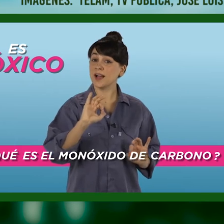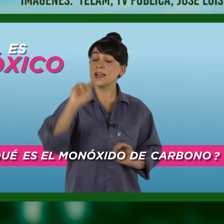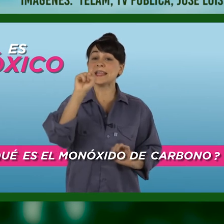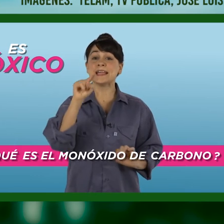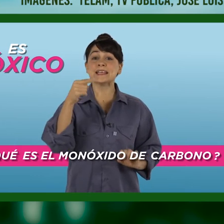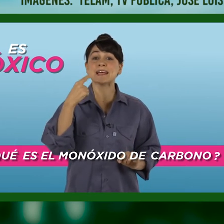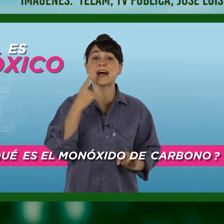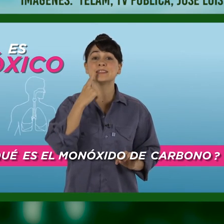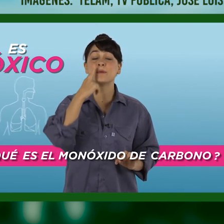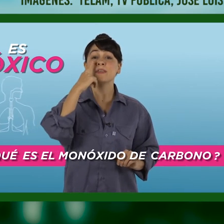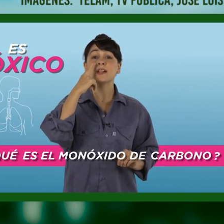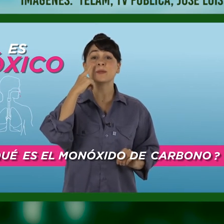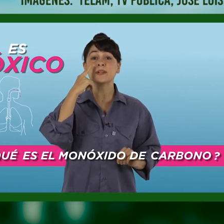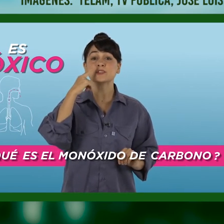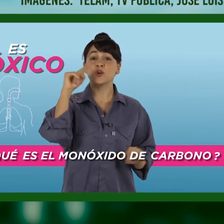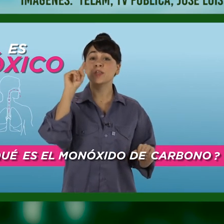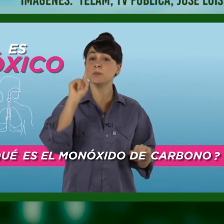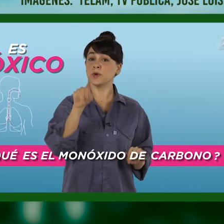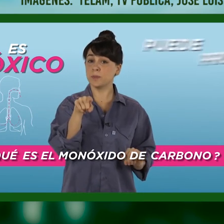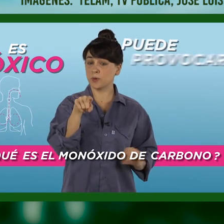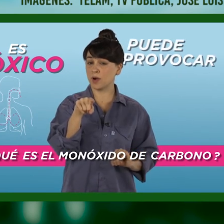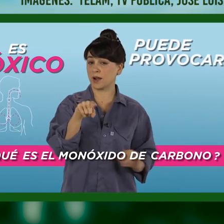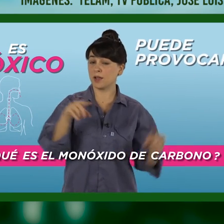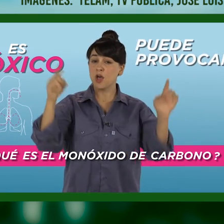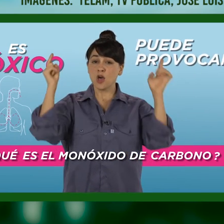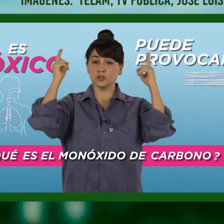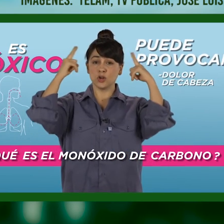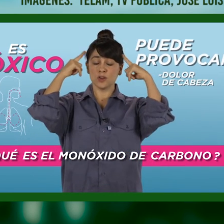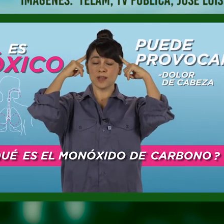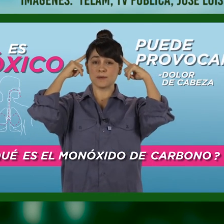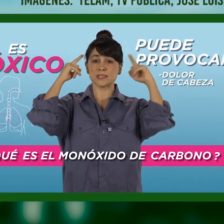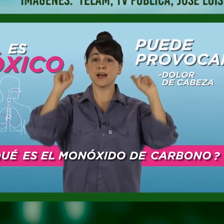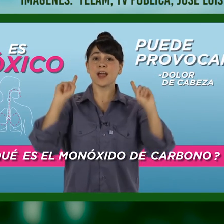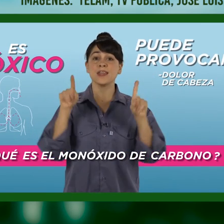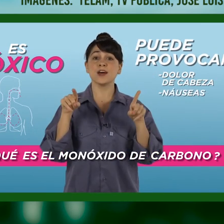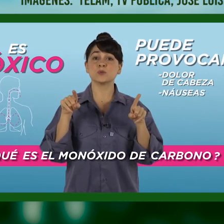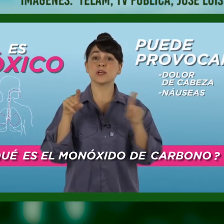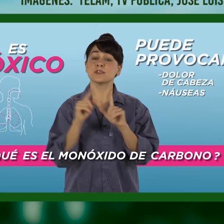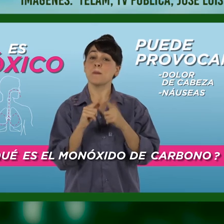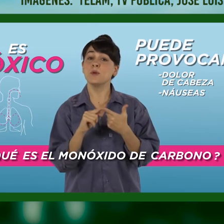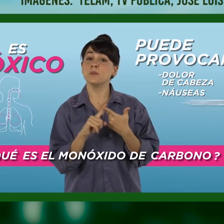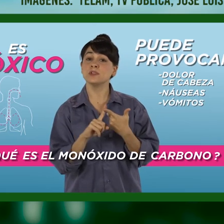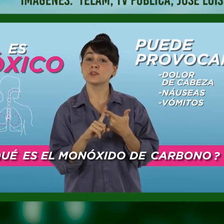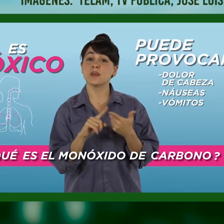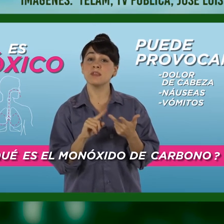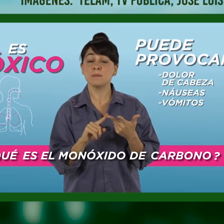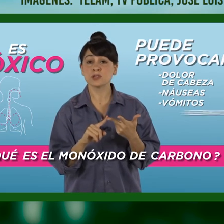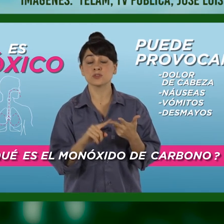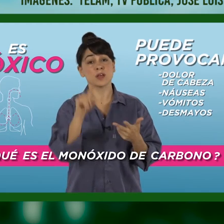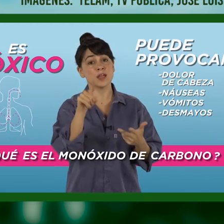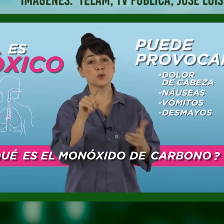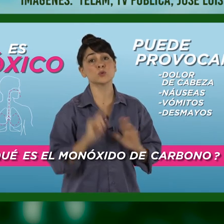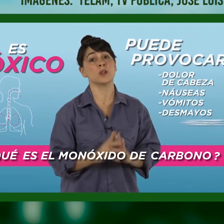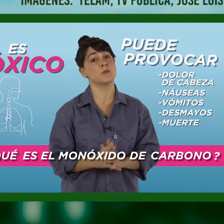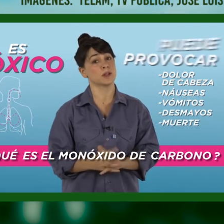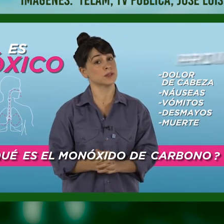que permita acceder a este beneficio del 50%, del pago del 50% de lo que hoy se paga de gas. Ojalá que sea